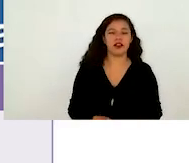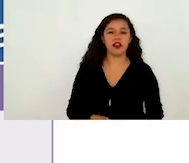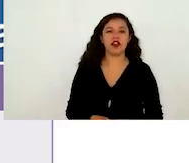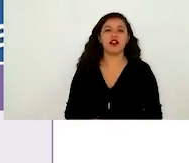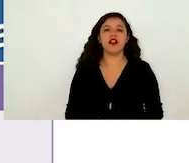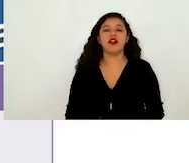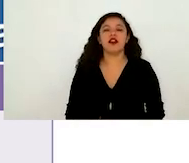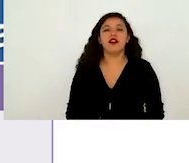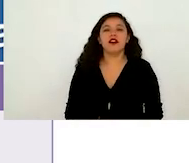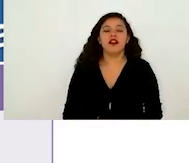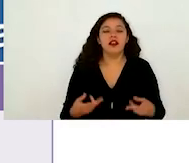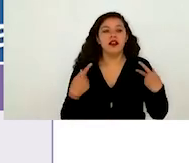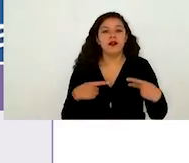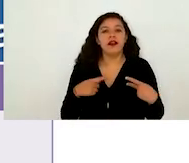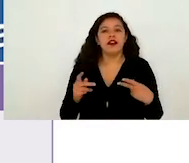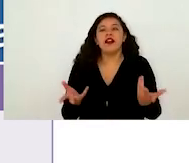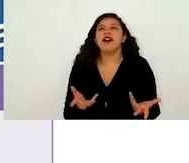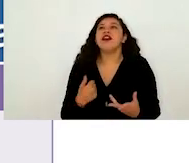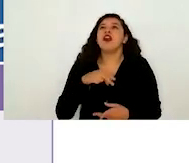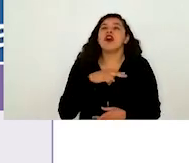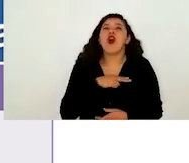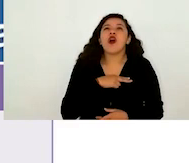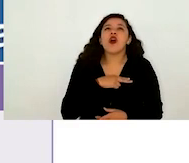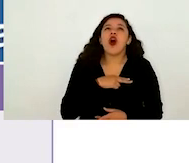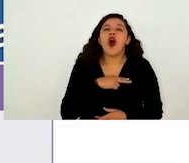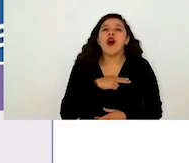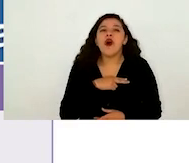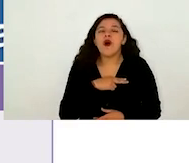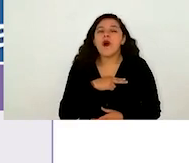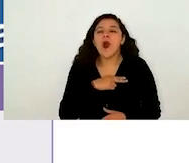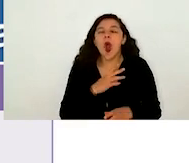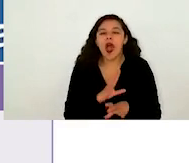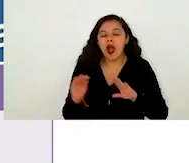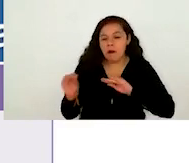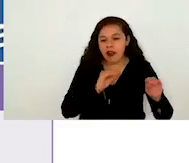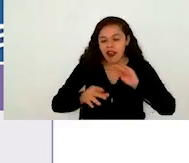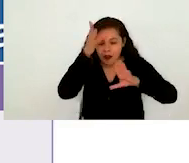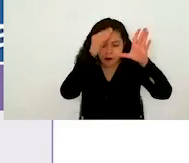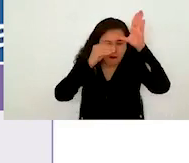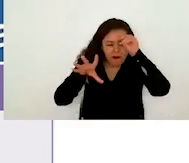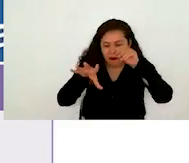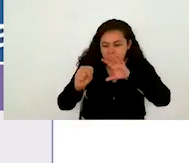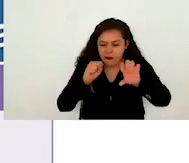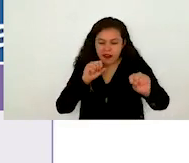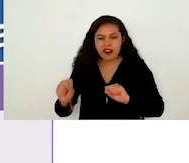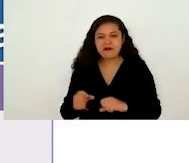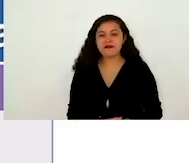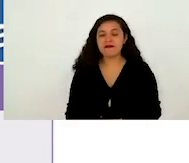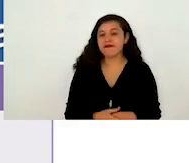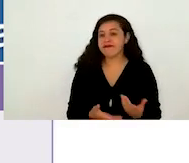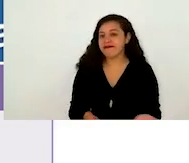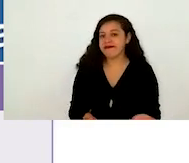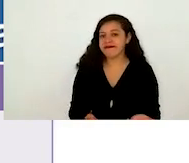personas que somos muy inespecíficos aprendan aprendemos con movimiento y también